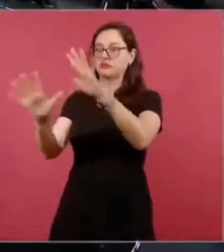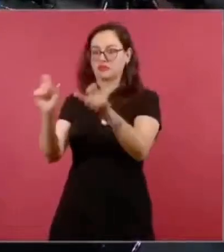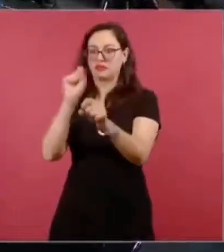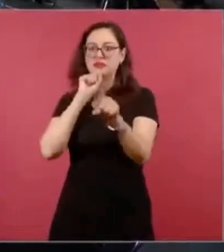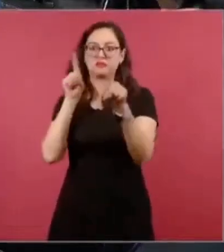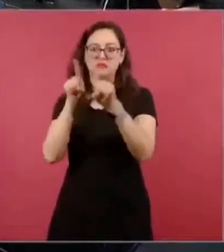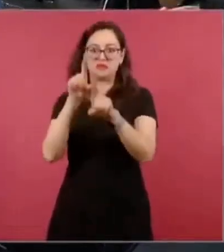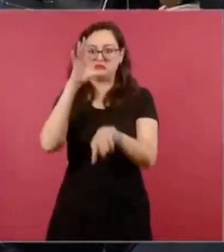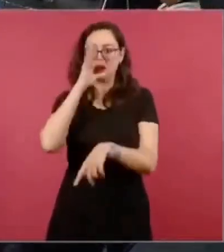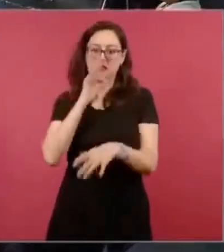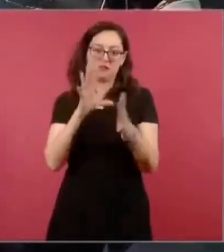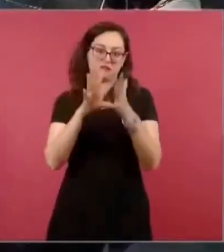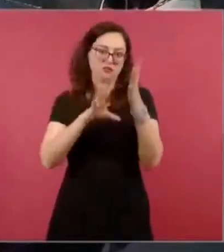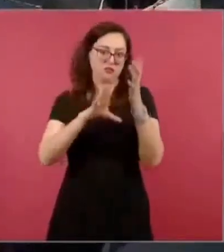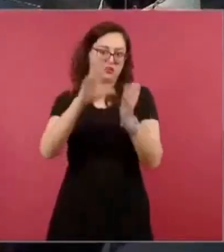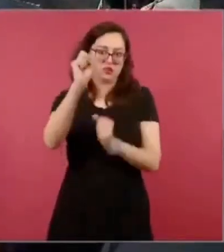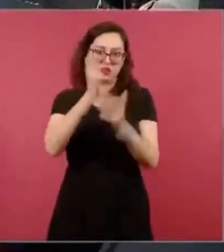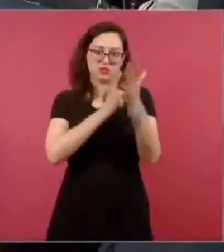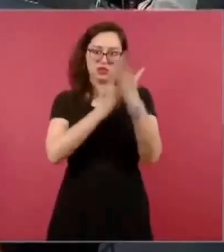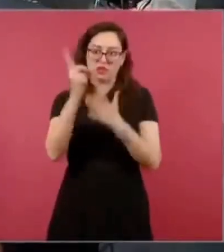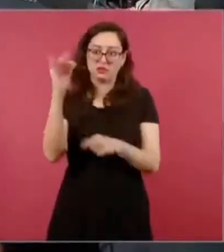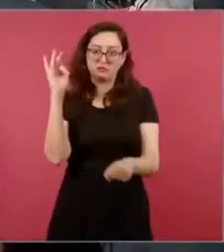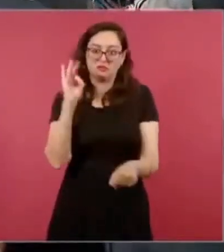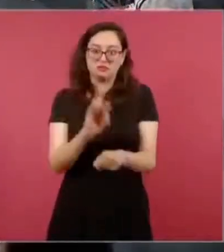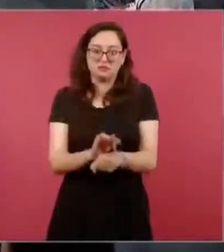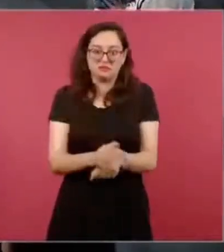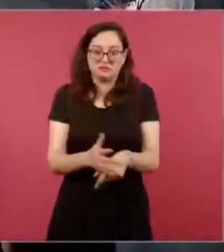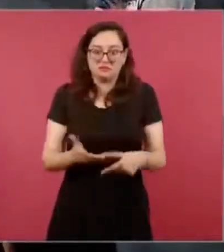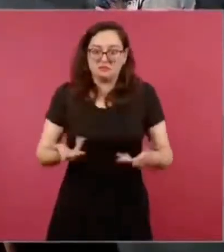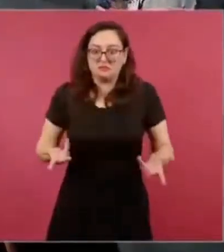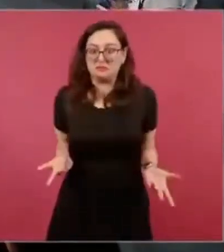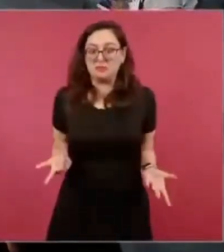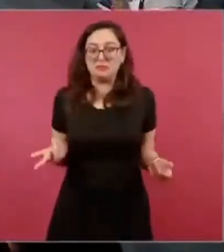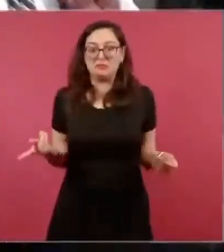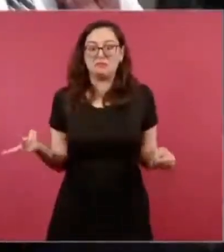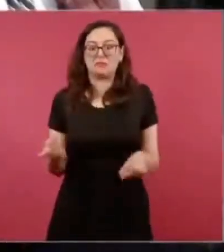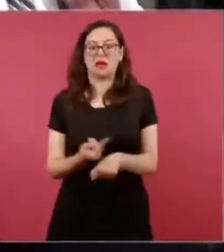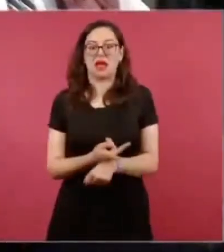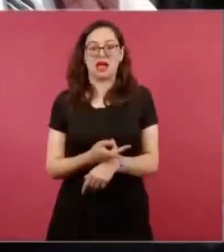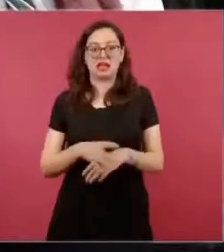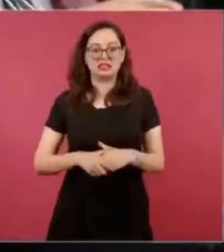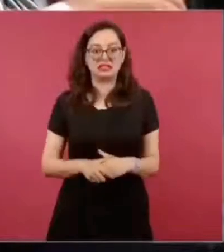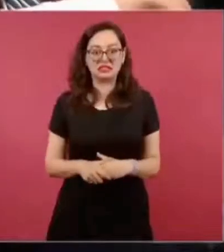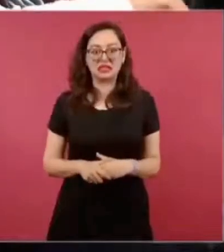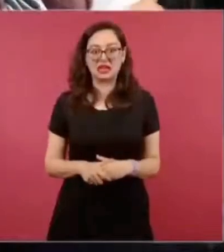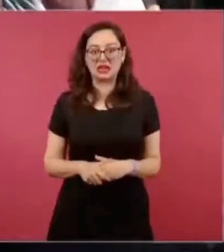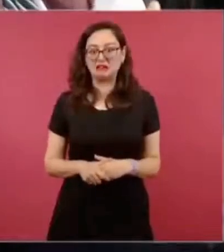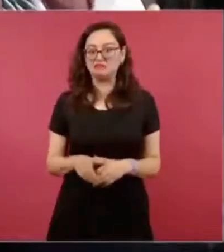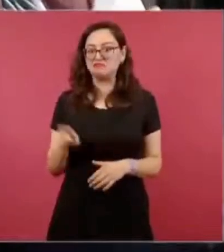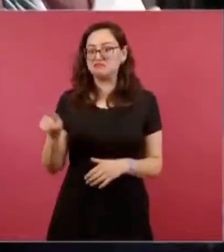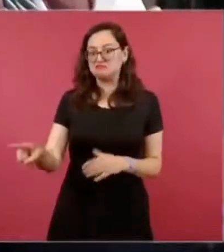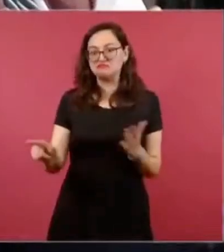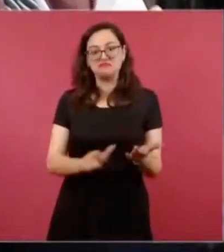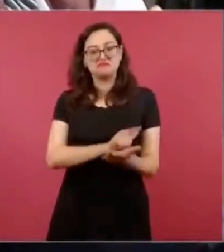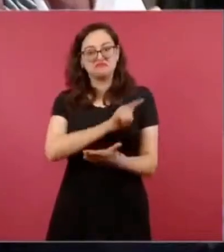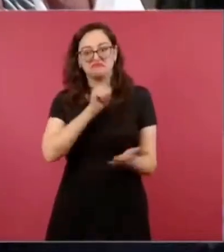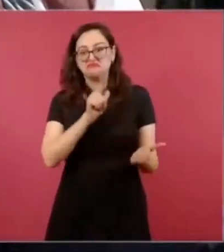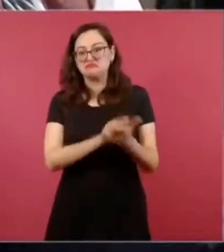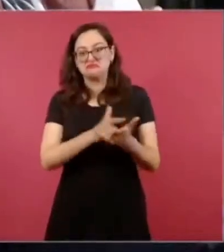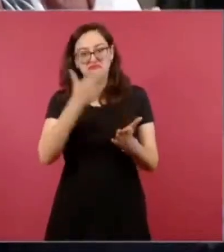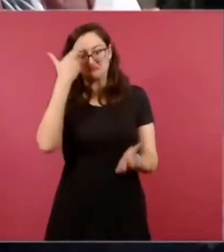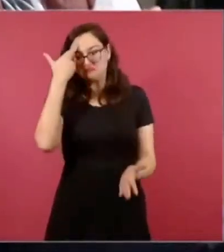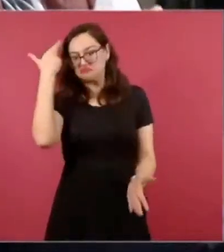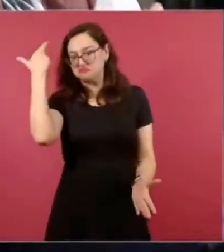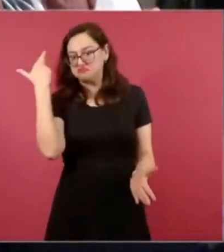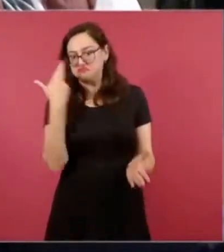la Constitución mexicana. ¿Qué va a pasar con estos medios como Proceso, que violan flagrantemente